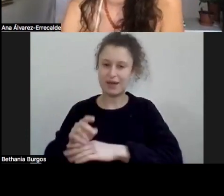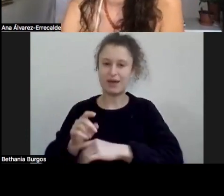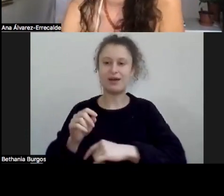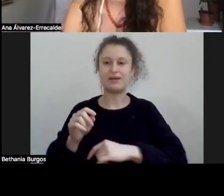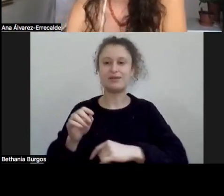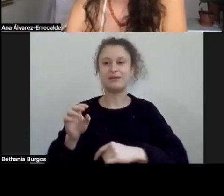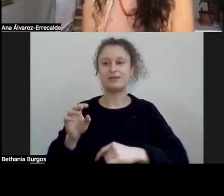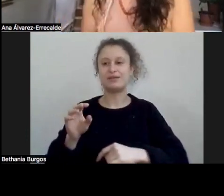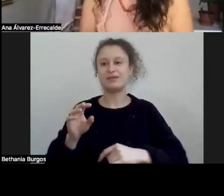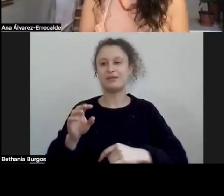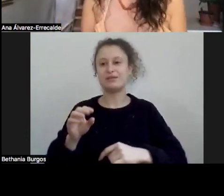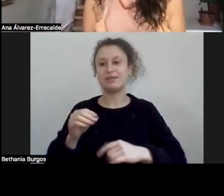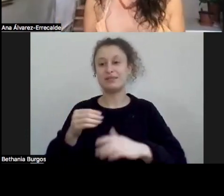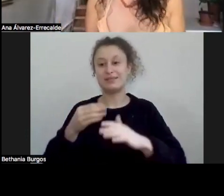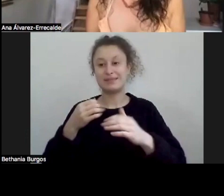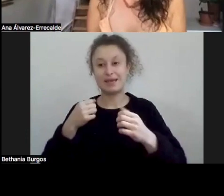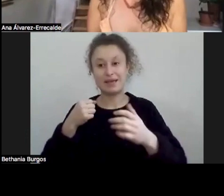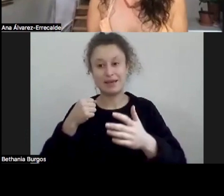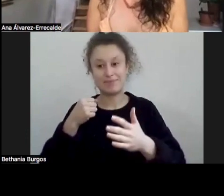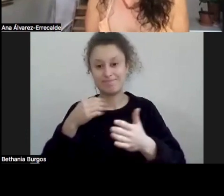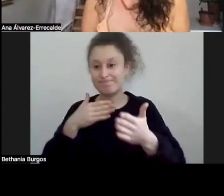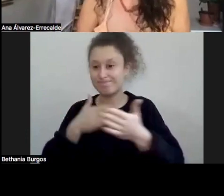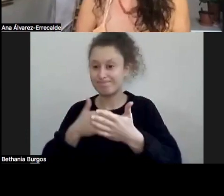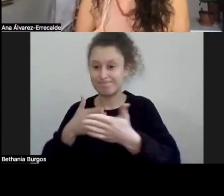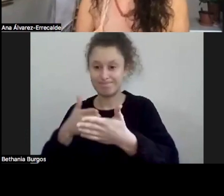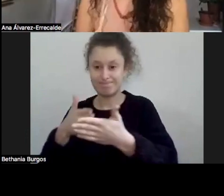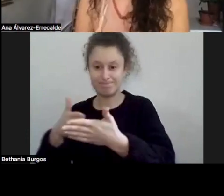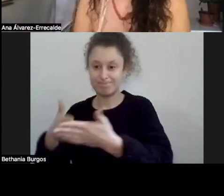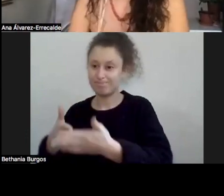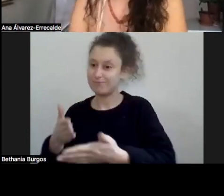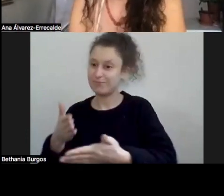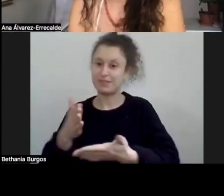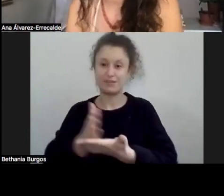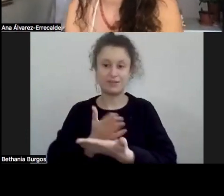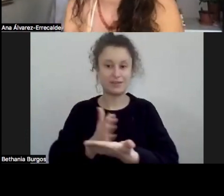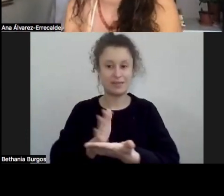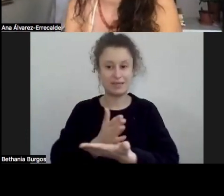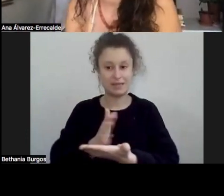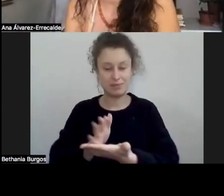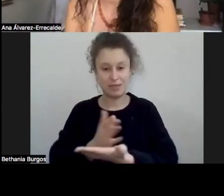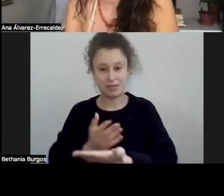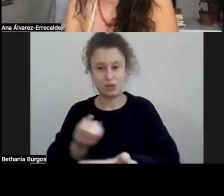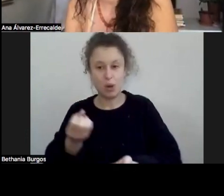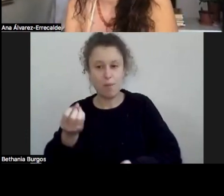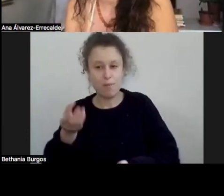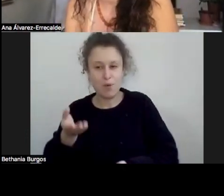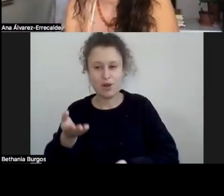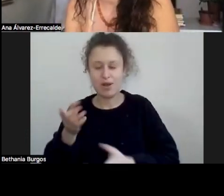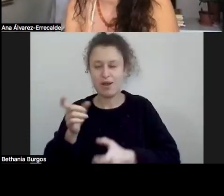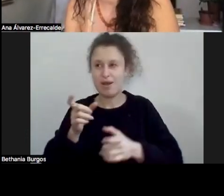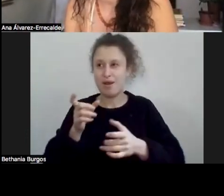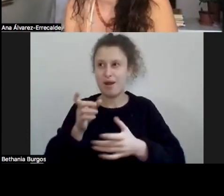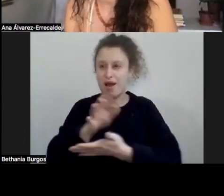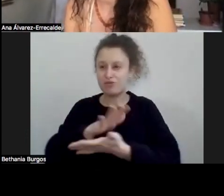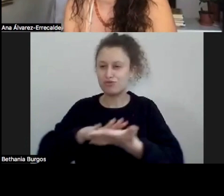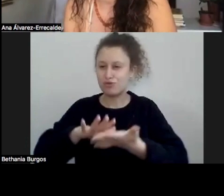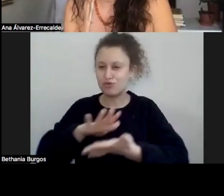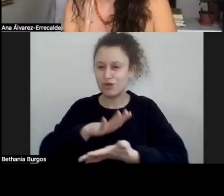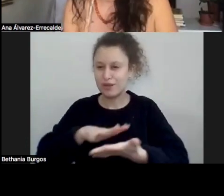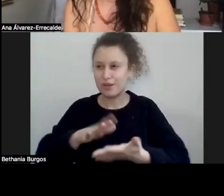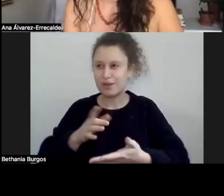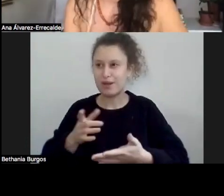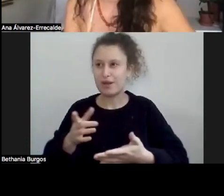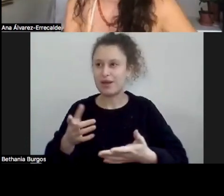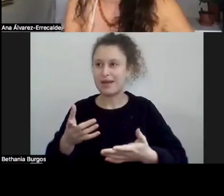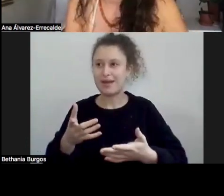a una discriminación eh, por la falta de costumbre a que sea el hombre quien pide jornada reducida,